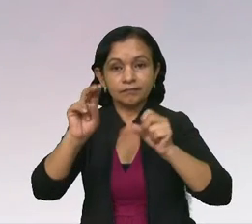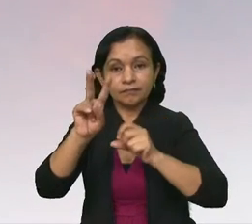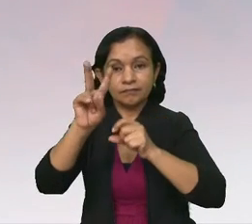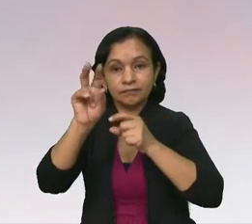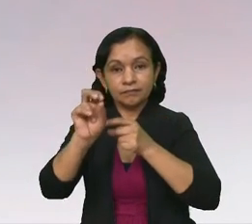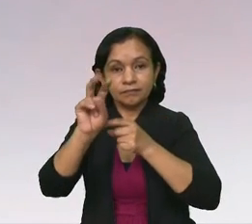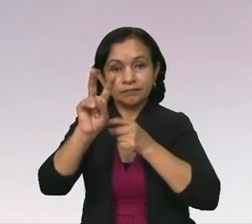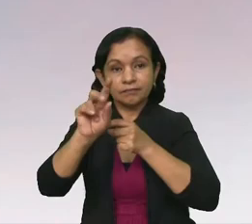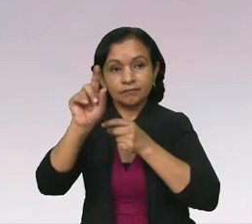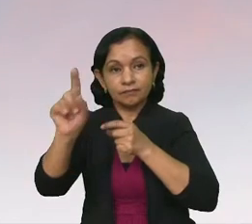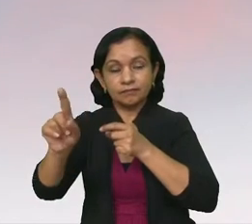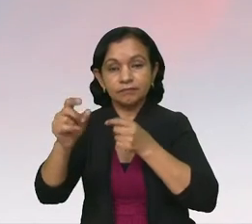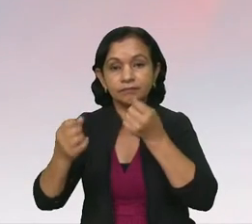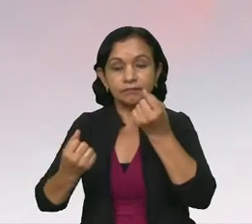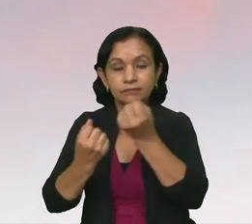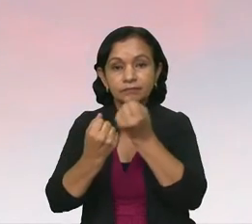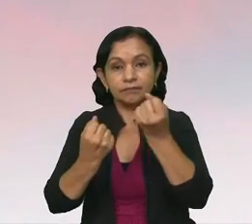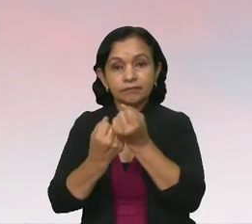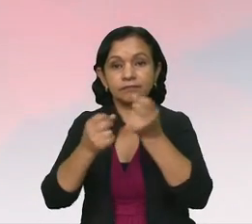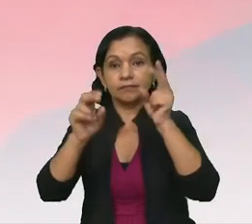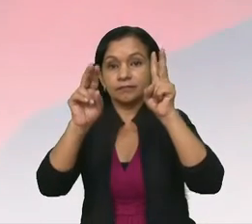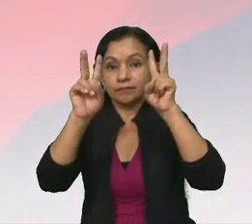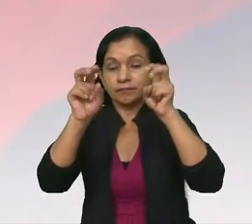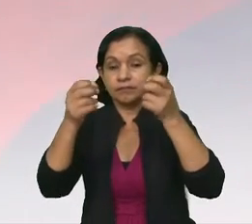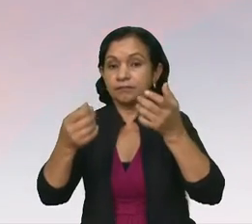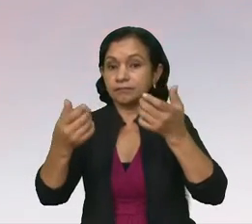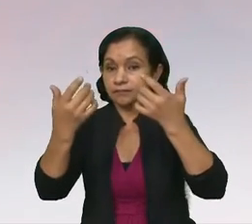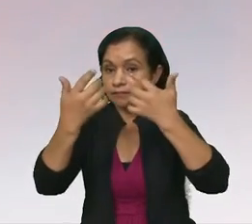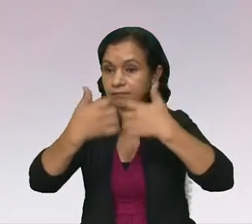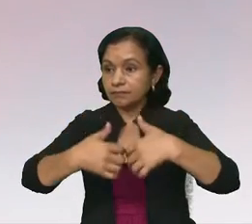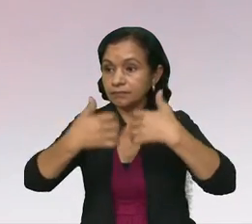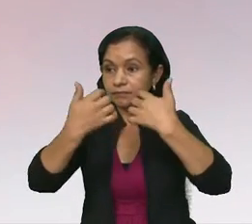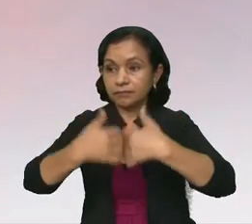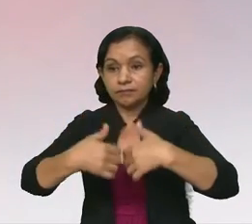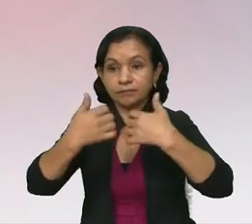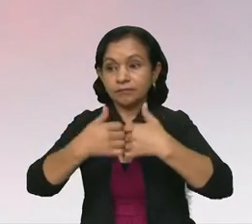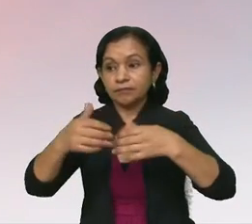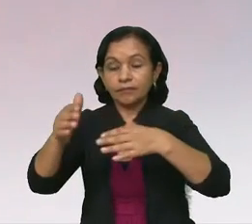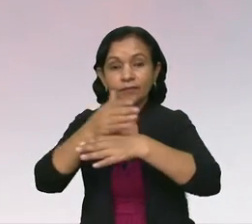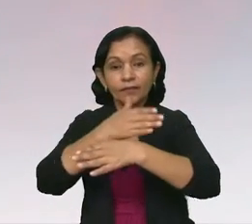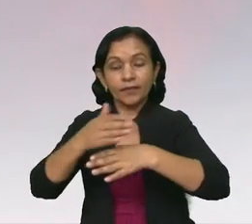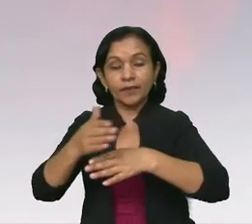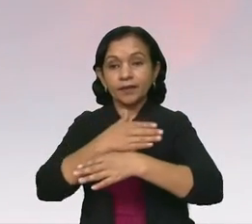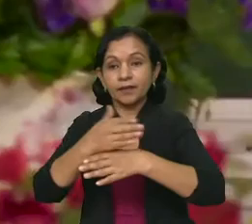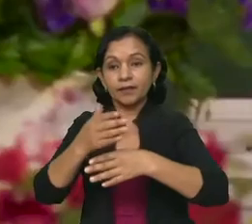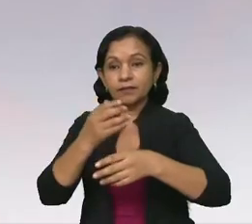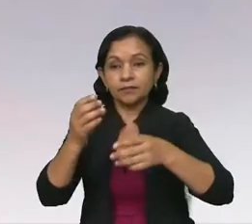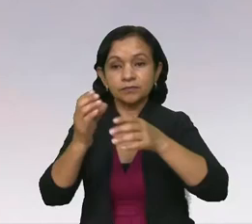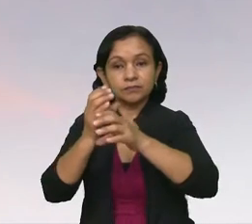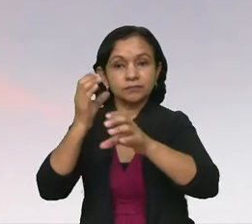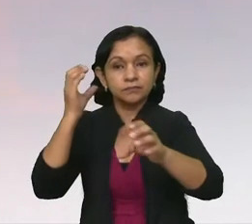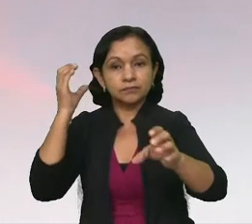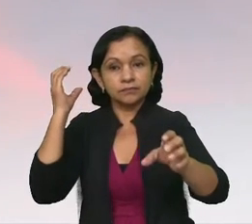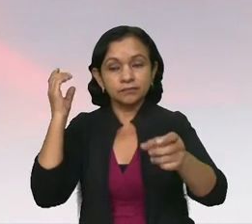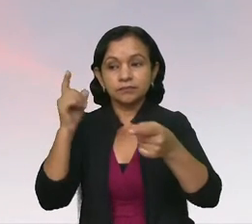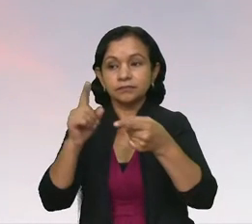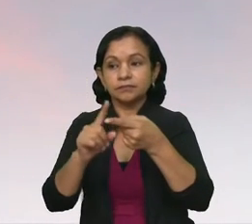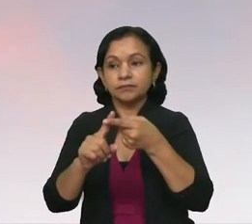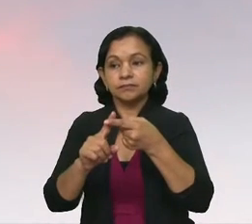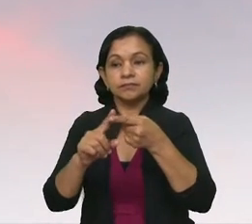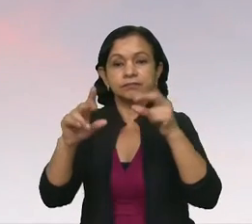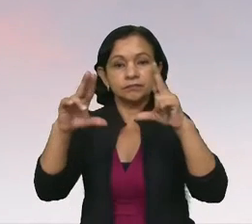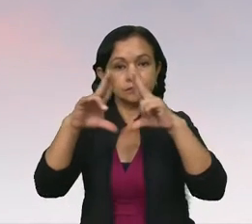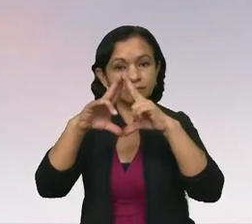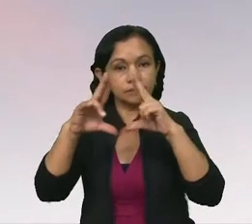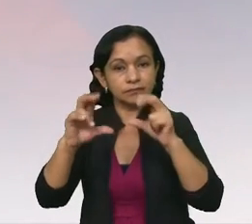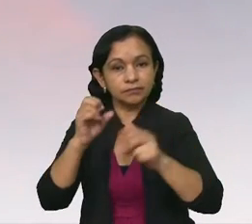2021 y cooperación en el ámbito de industria con suministro de autobuses rusos para